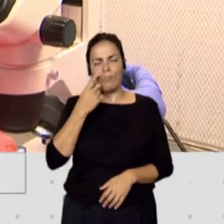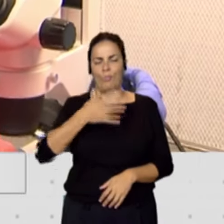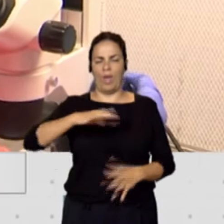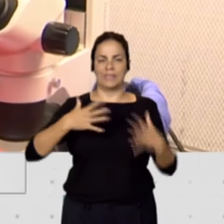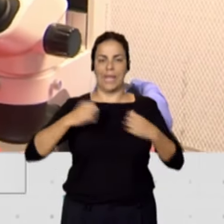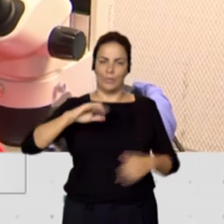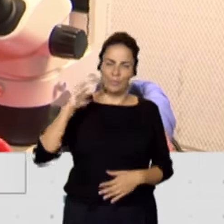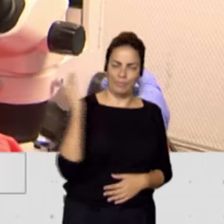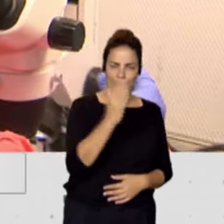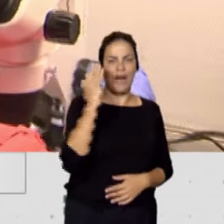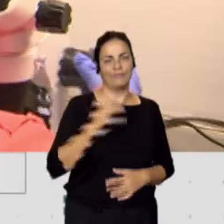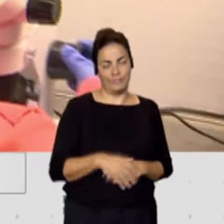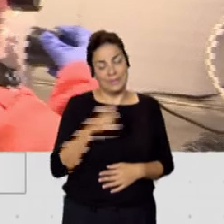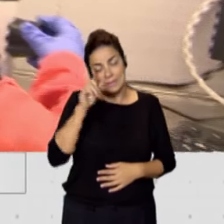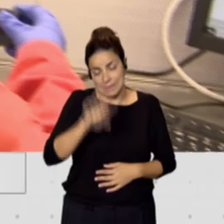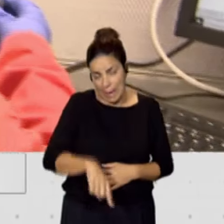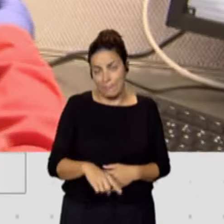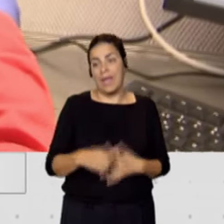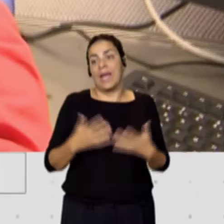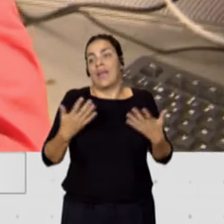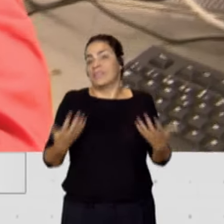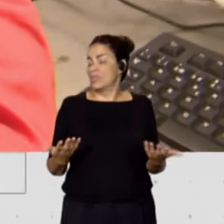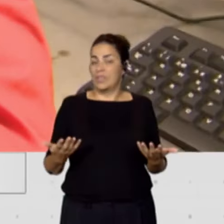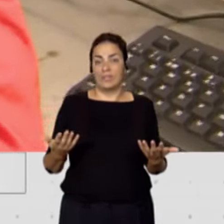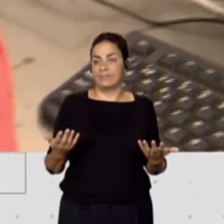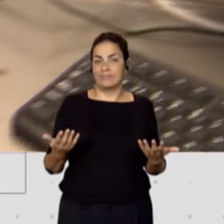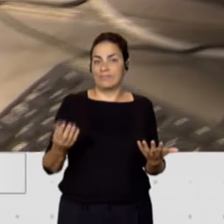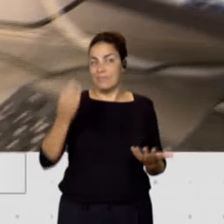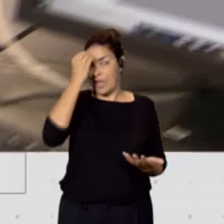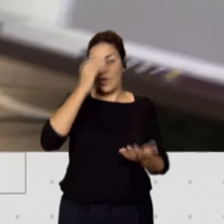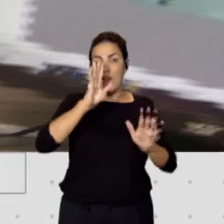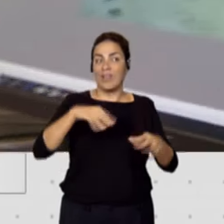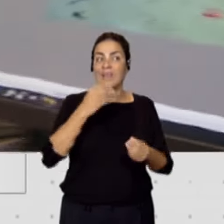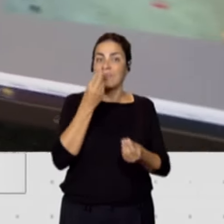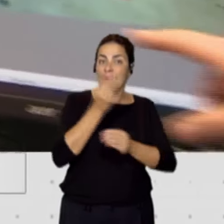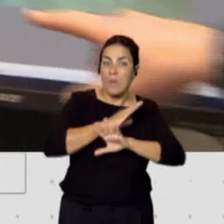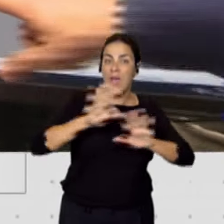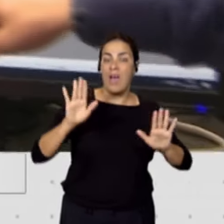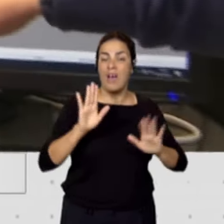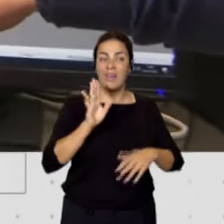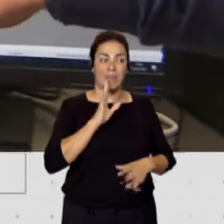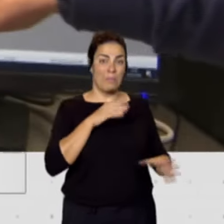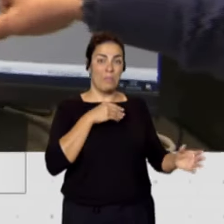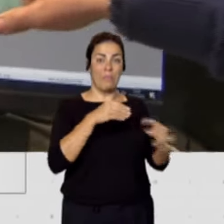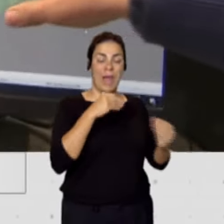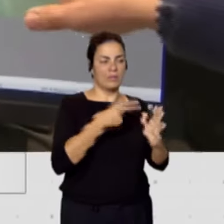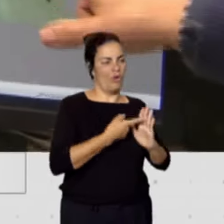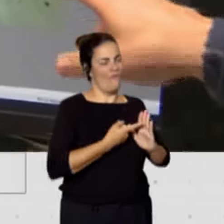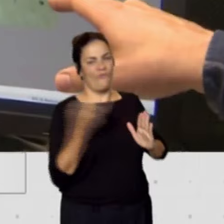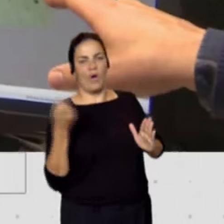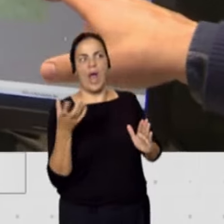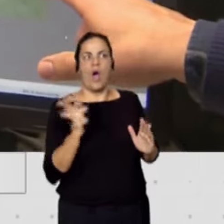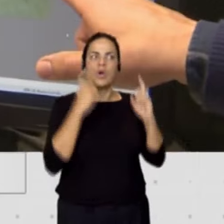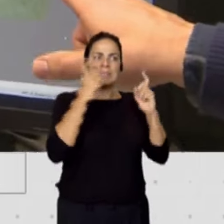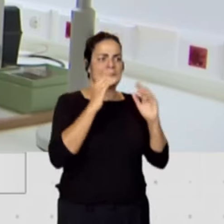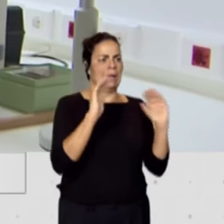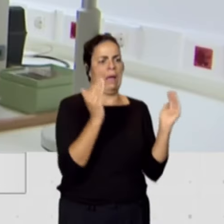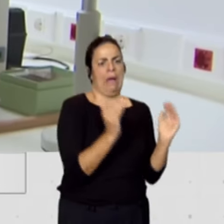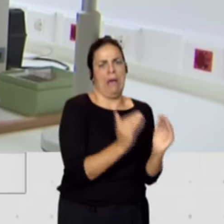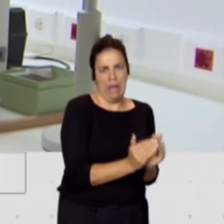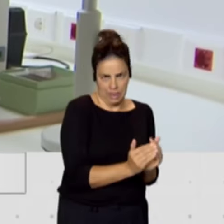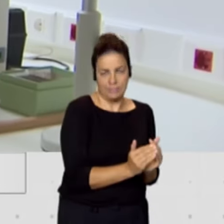salud entonces quizás la la mejor actuación sería pues eliminar esos plásticos o reducirlos en la medida de lo posible